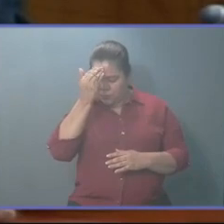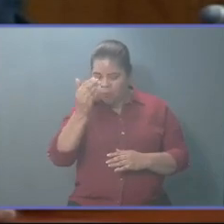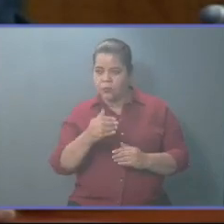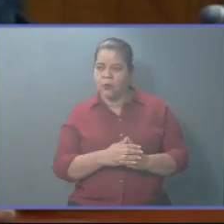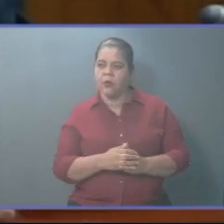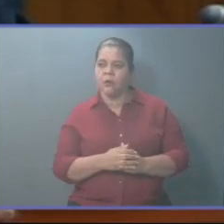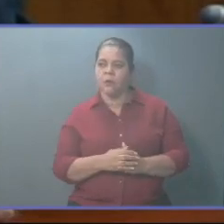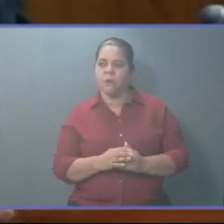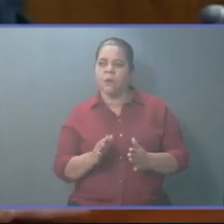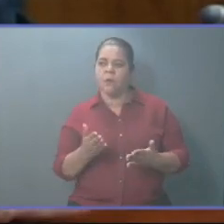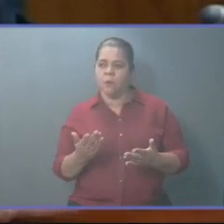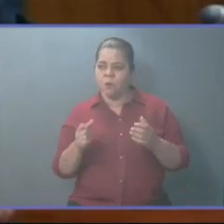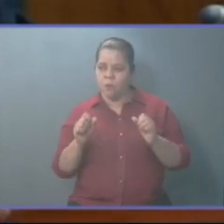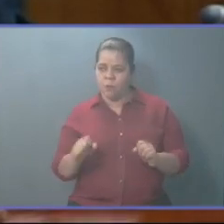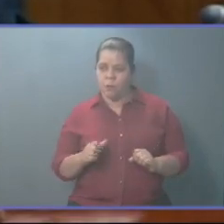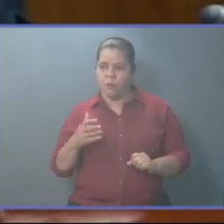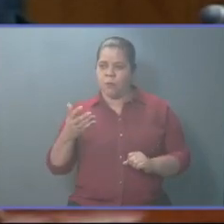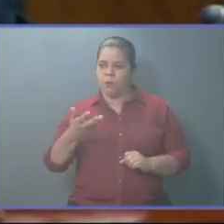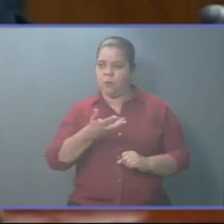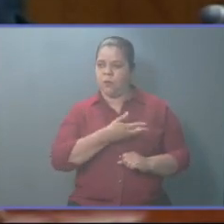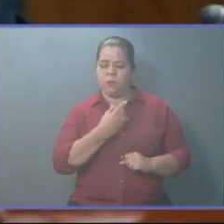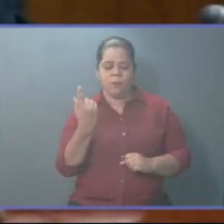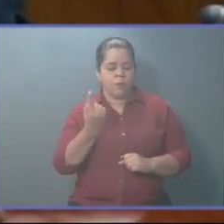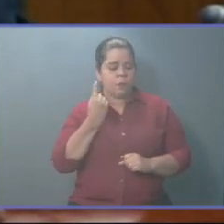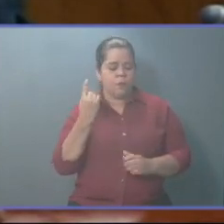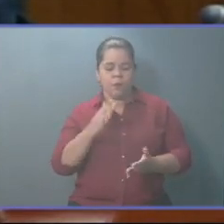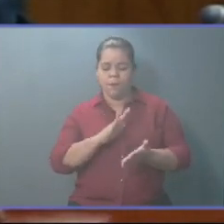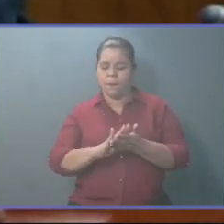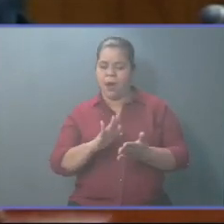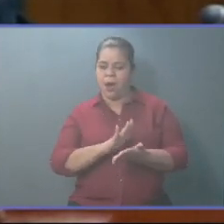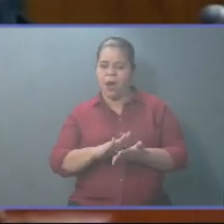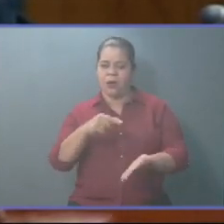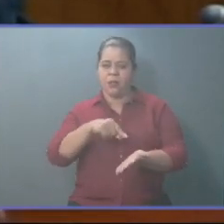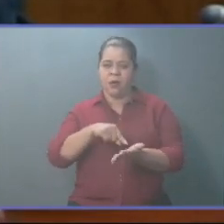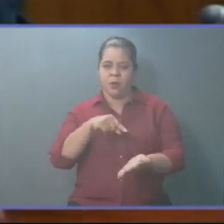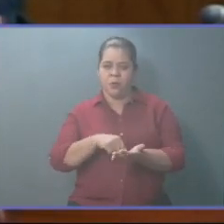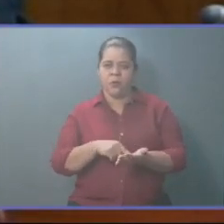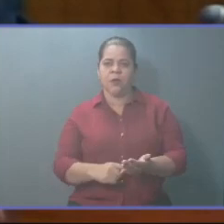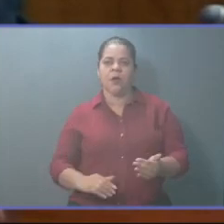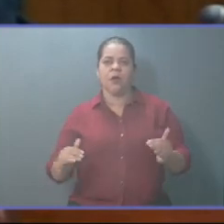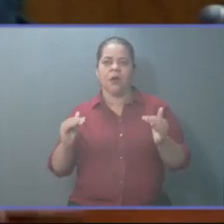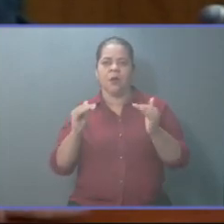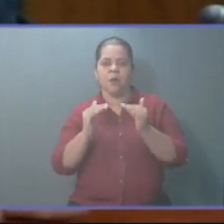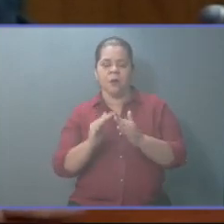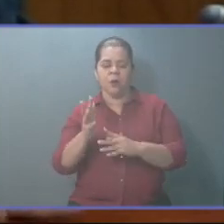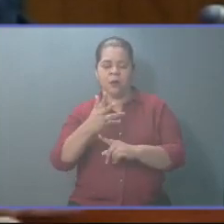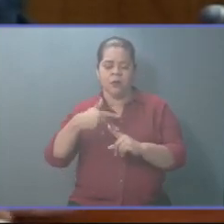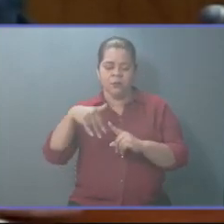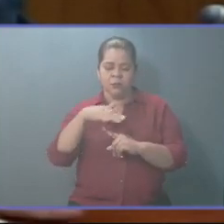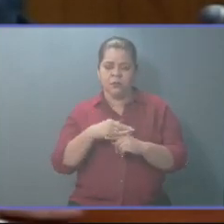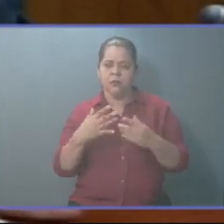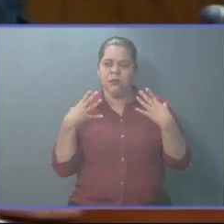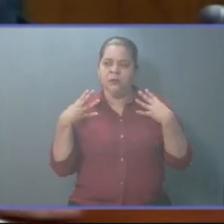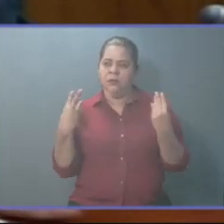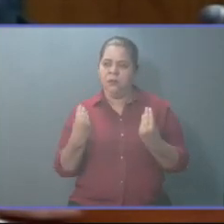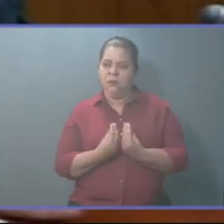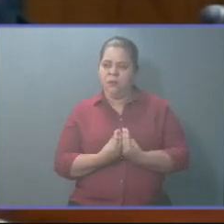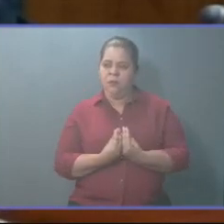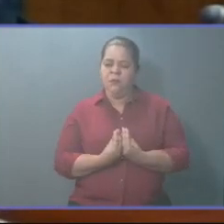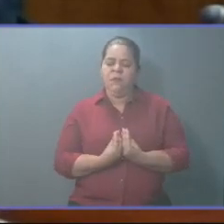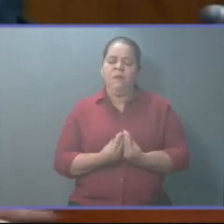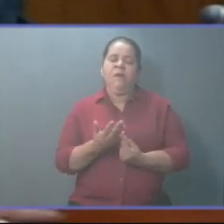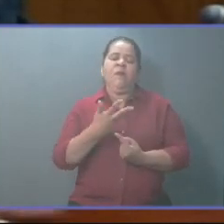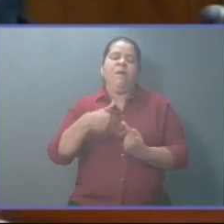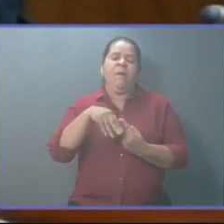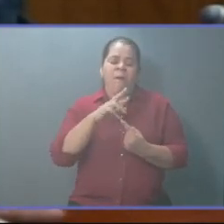para poder no solo pagar la deuda externa, sino que también para poder generar condiciones en la sociedad salvadoreña,